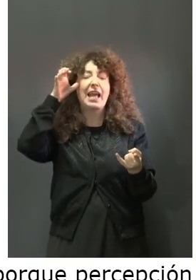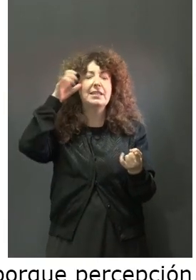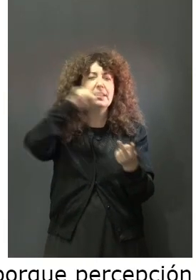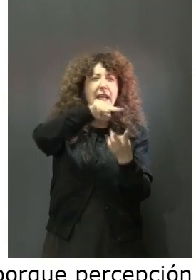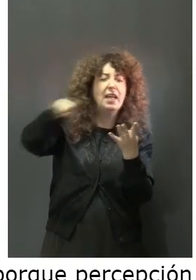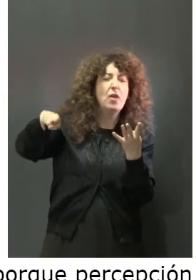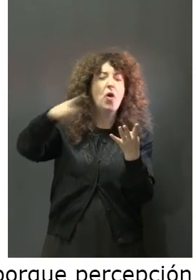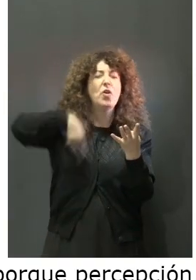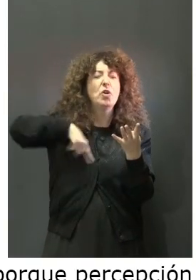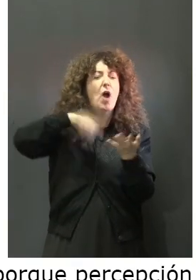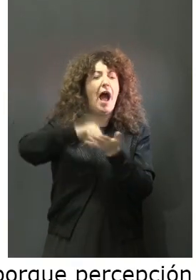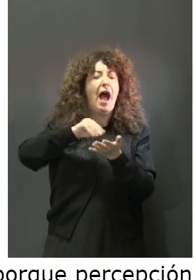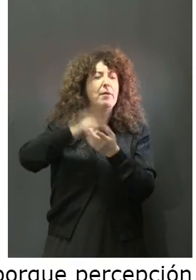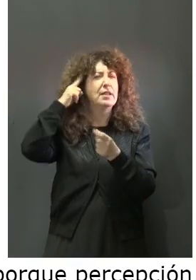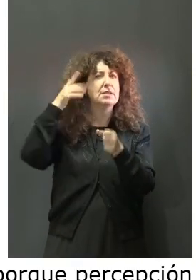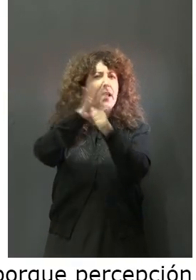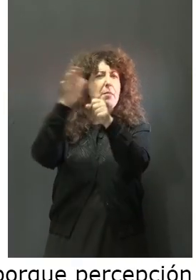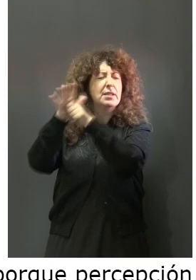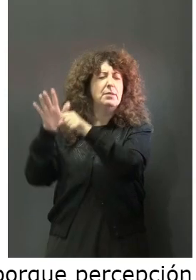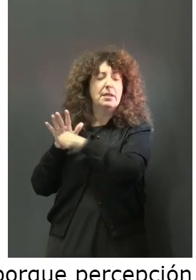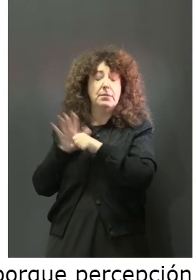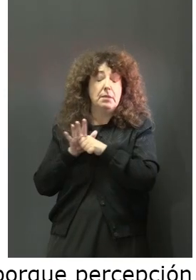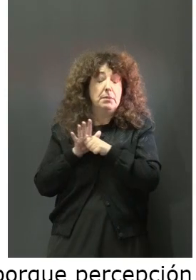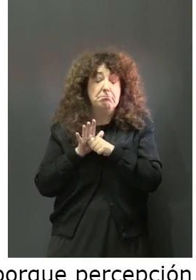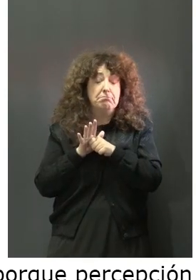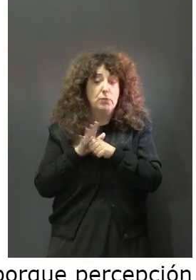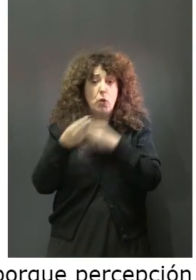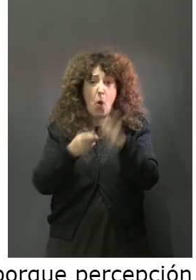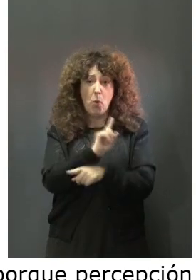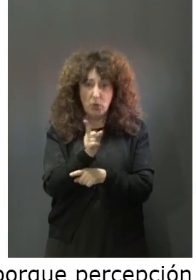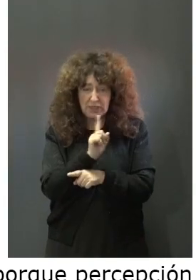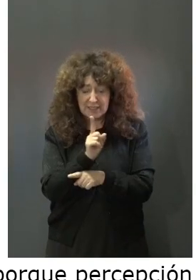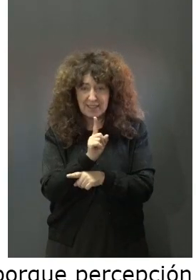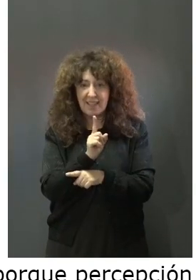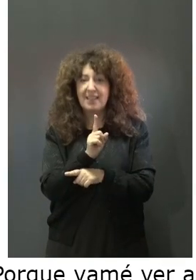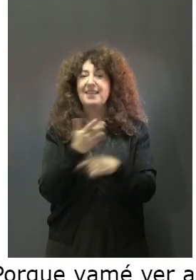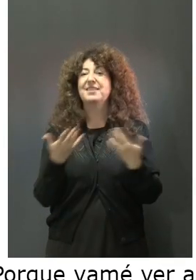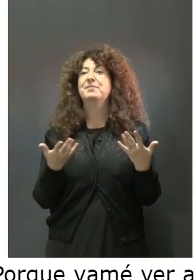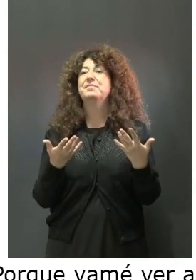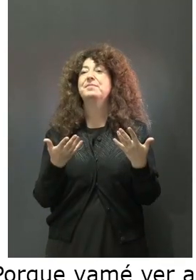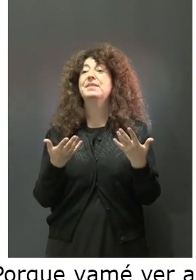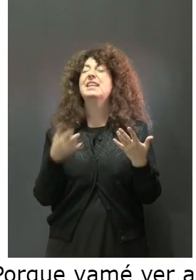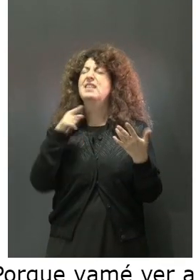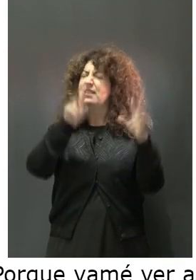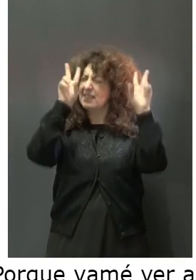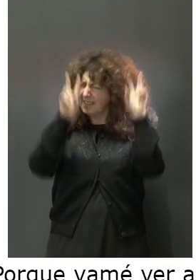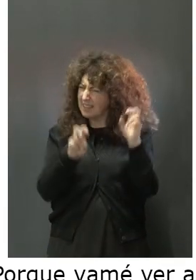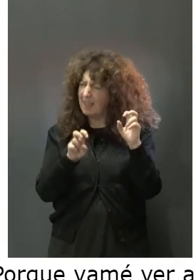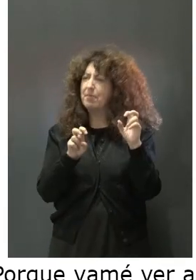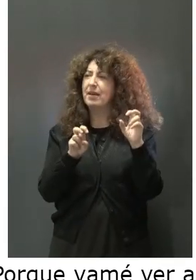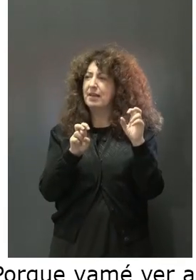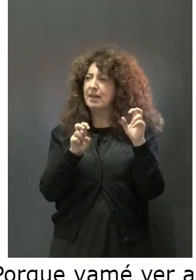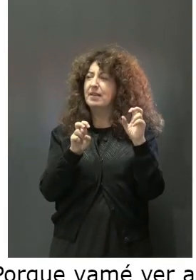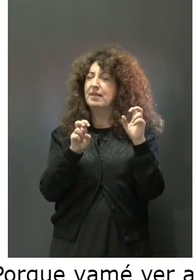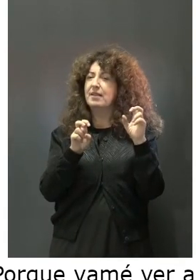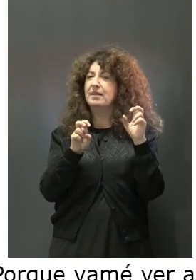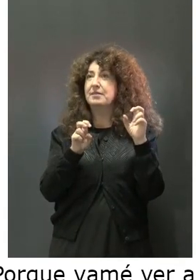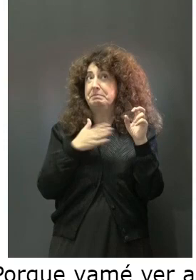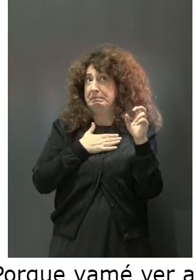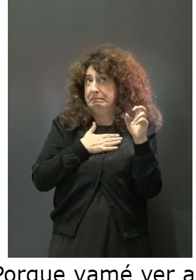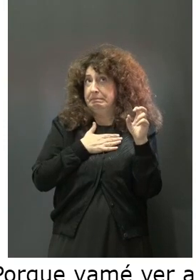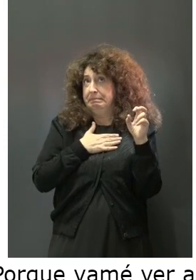solemos tener totalmente entumecidos, ¿no? Un un tema muy bueno,